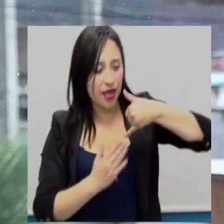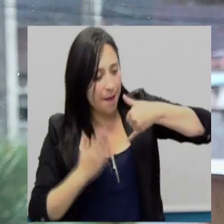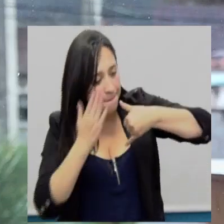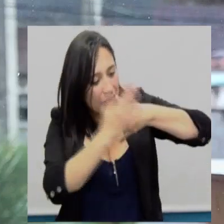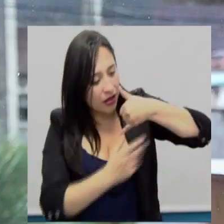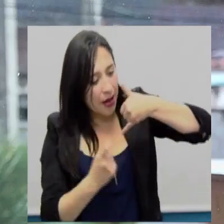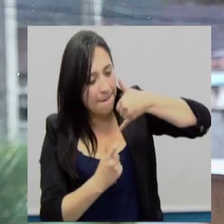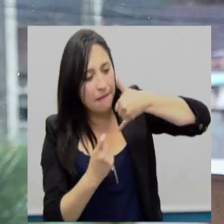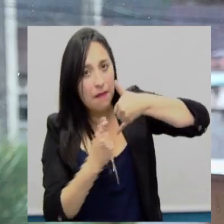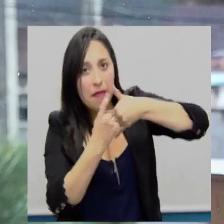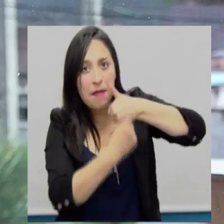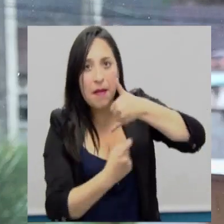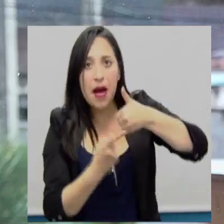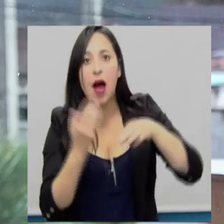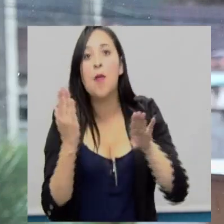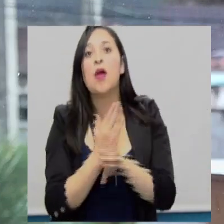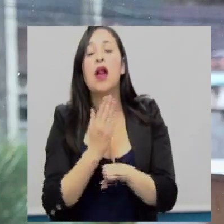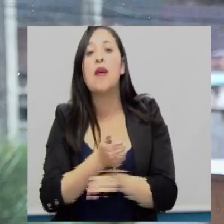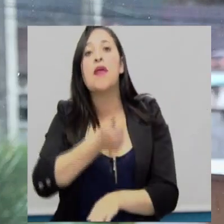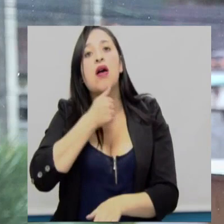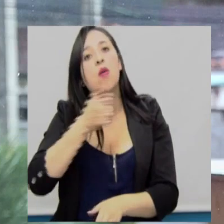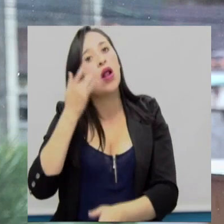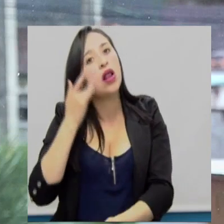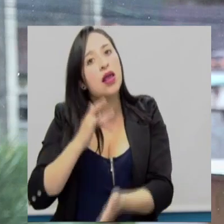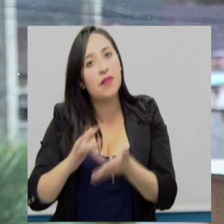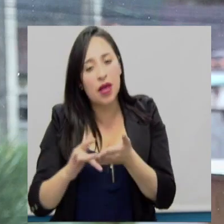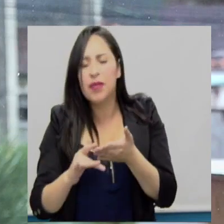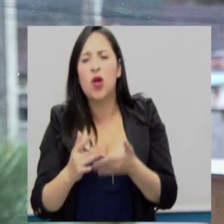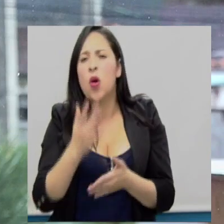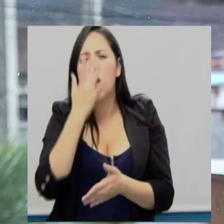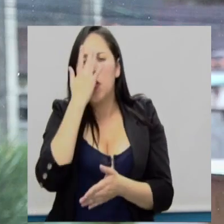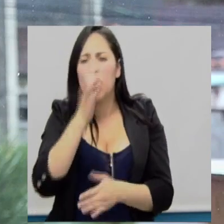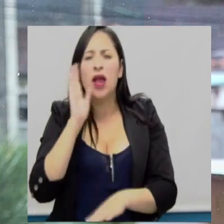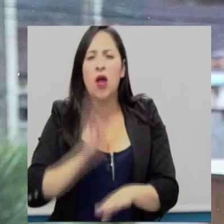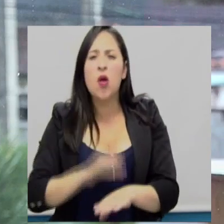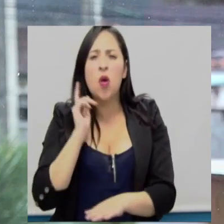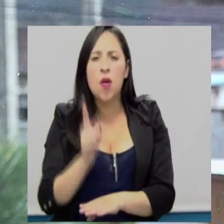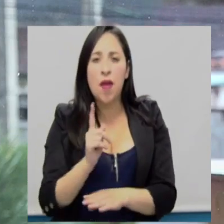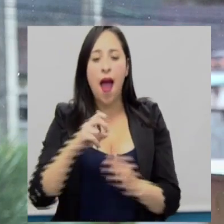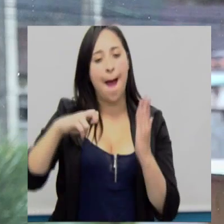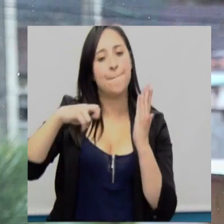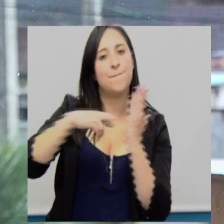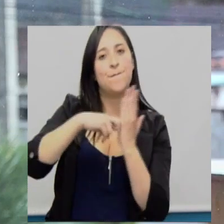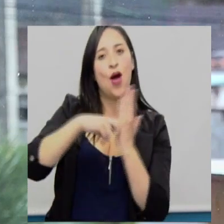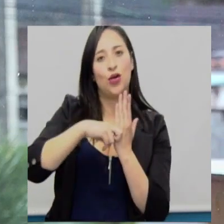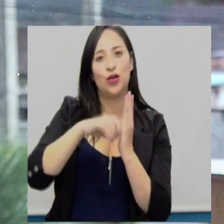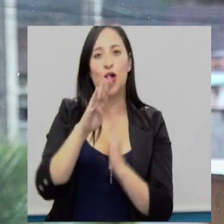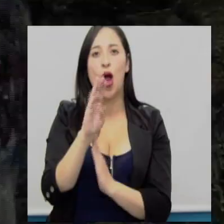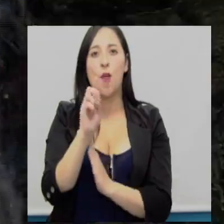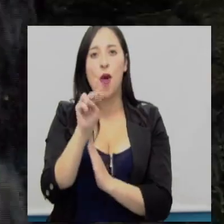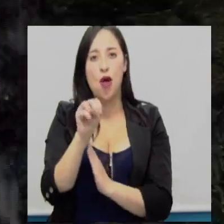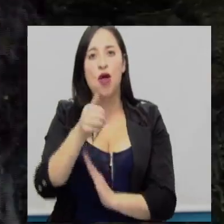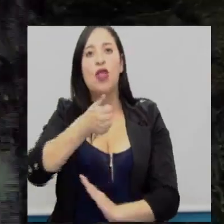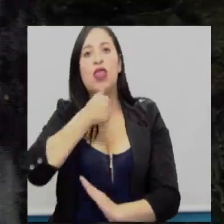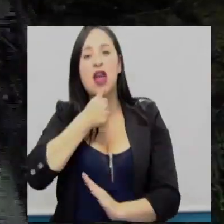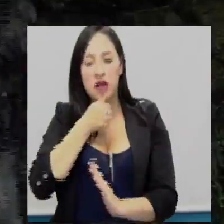problemas con el agua potable, pero por los llamados bonos de agua. Esta es la historia.